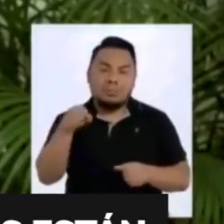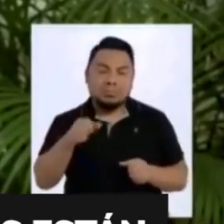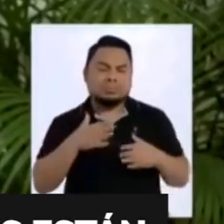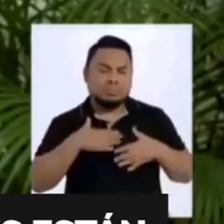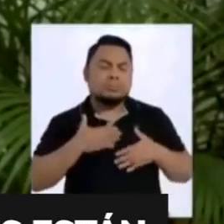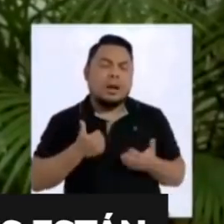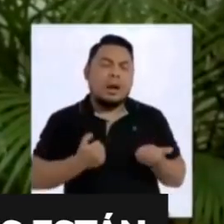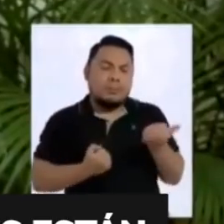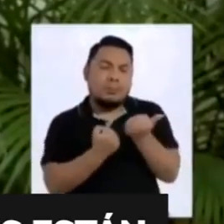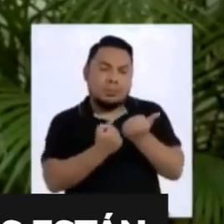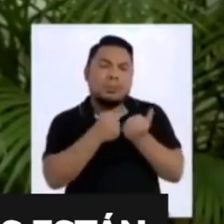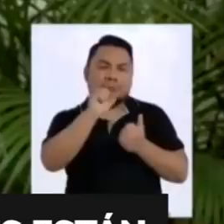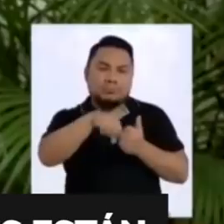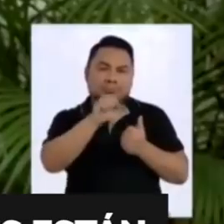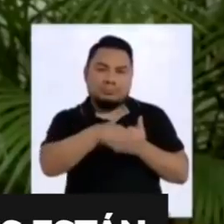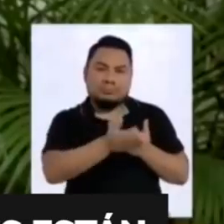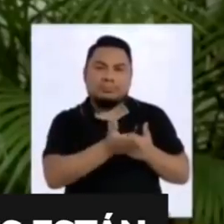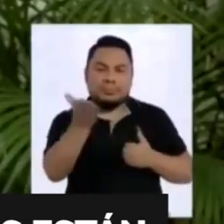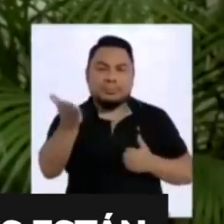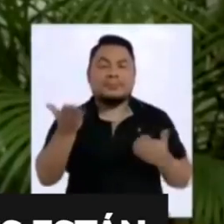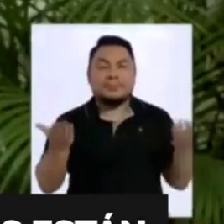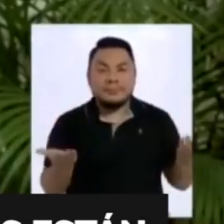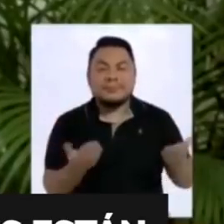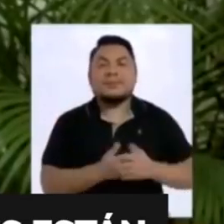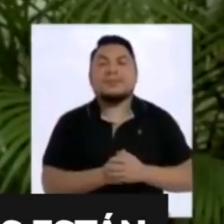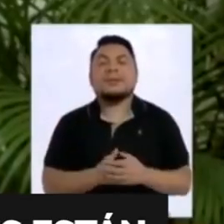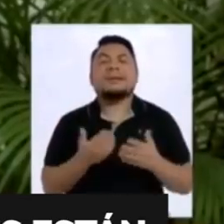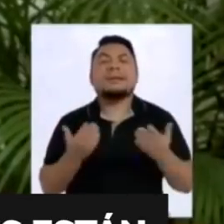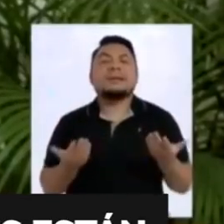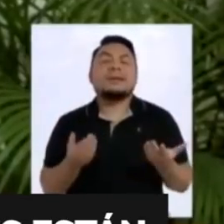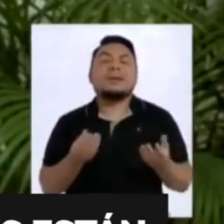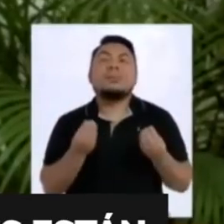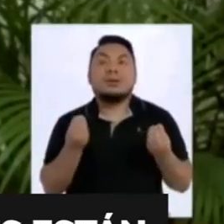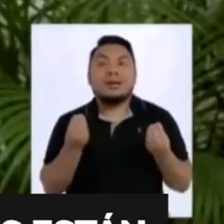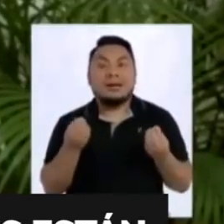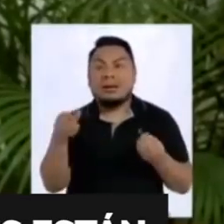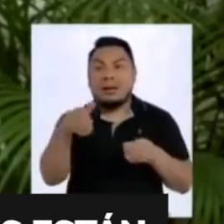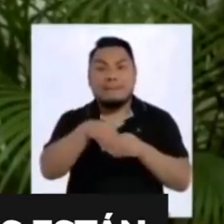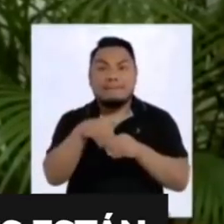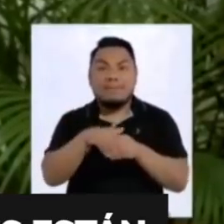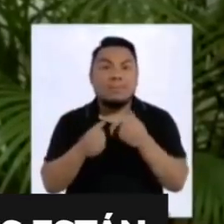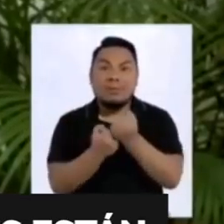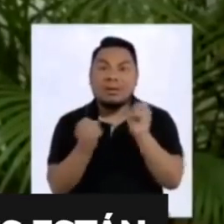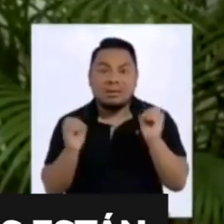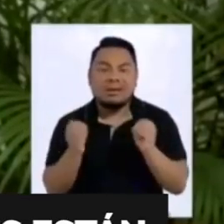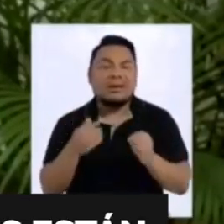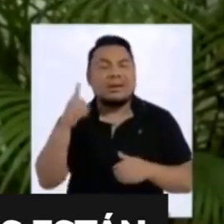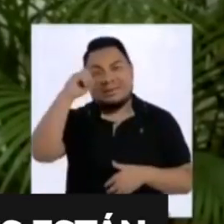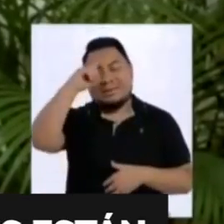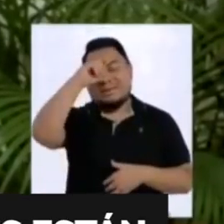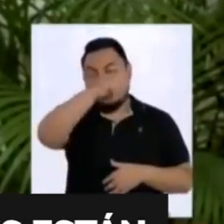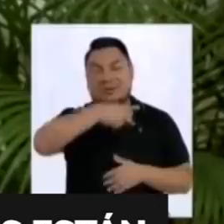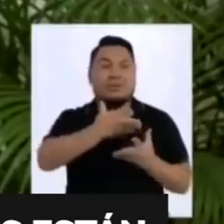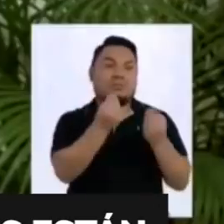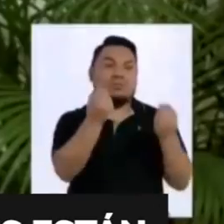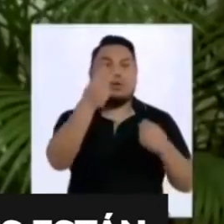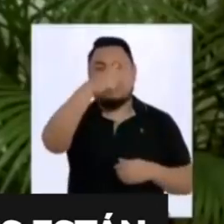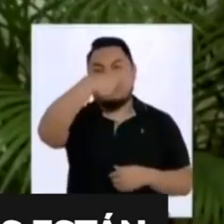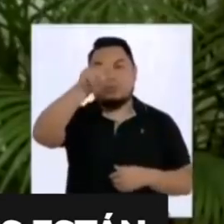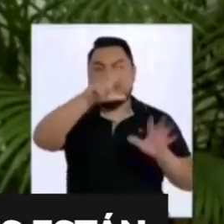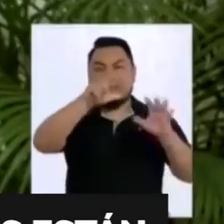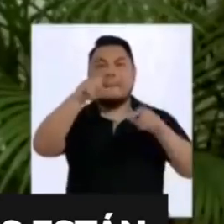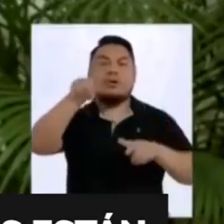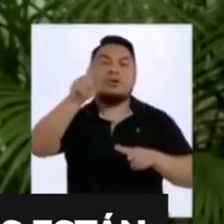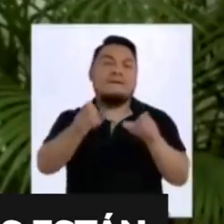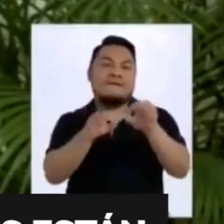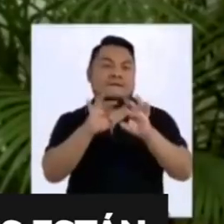desinteresadamente nos han brindado el apoyo y si no era poco difícil pagar a los 2.7 millones